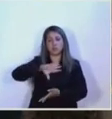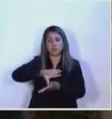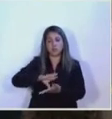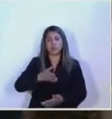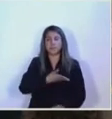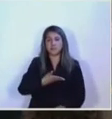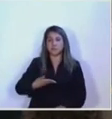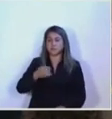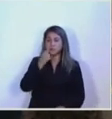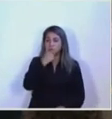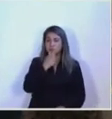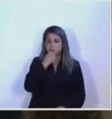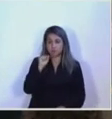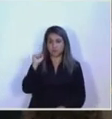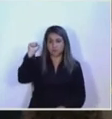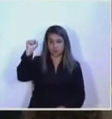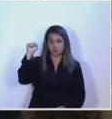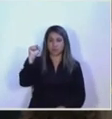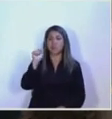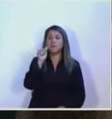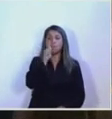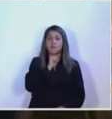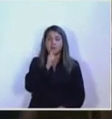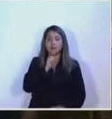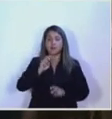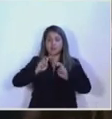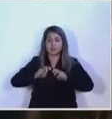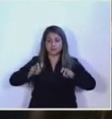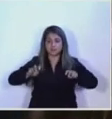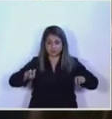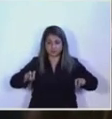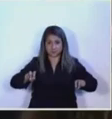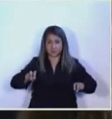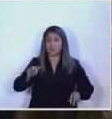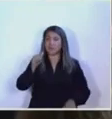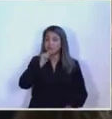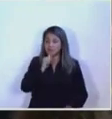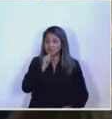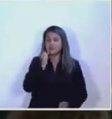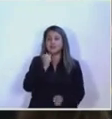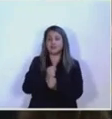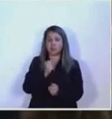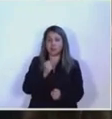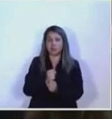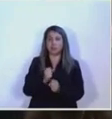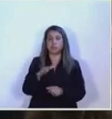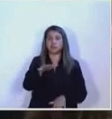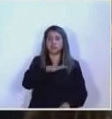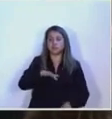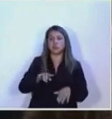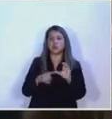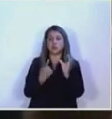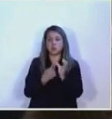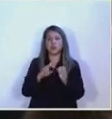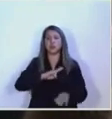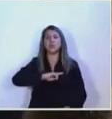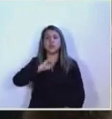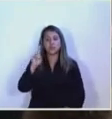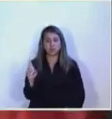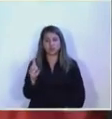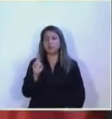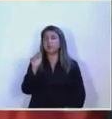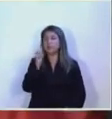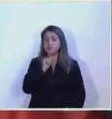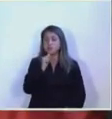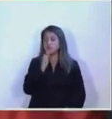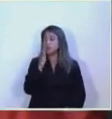presidente Gabriel Boric. Faltan en este panel, al menos, trabajadores, el mundo social, cultural y religioso. No